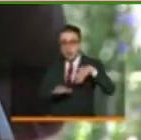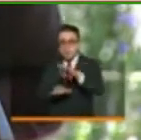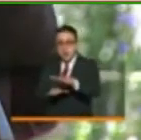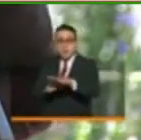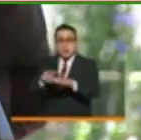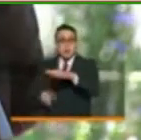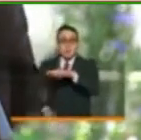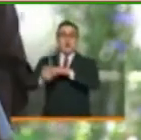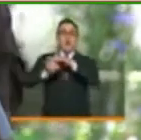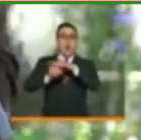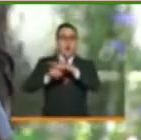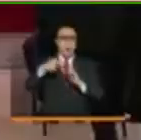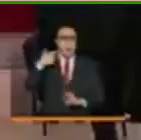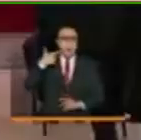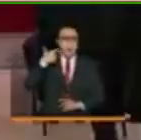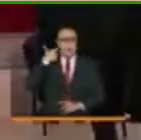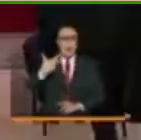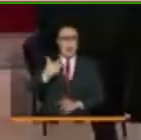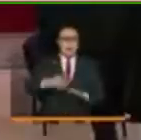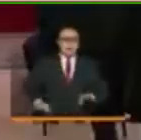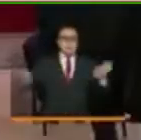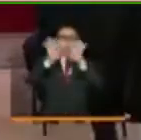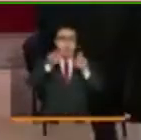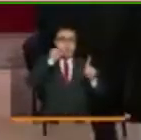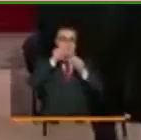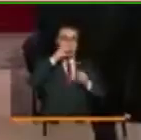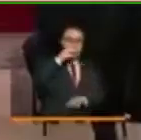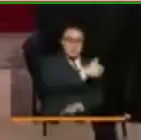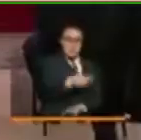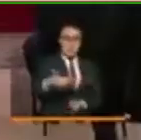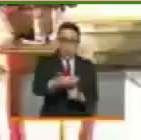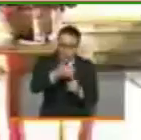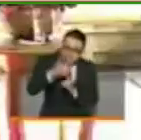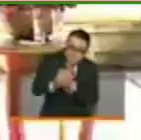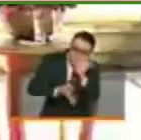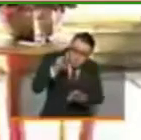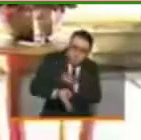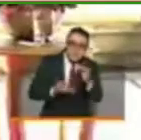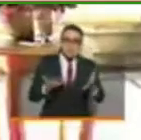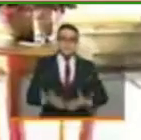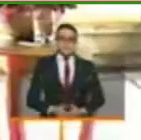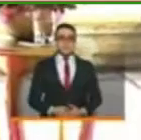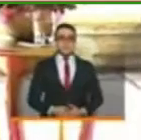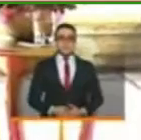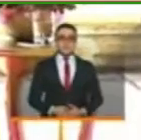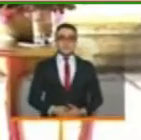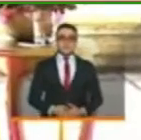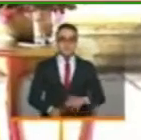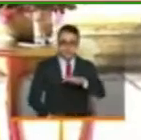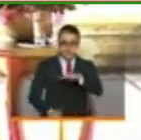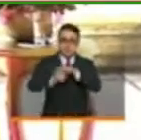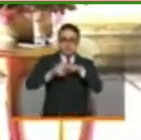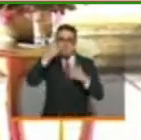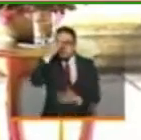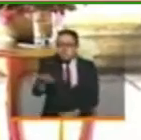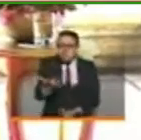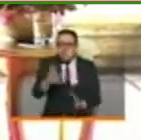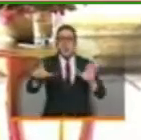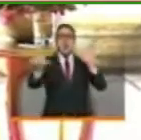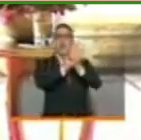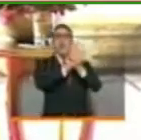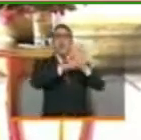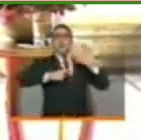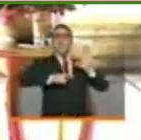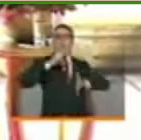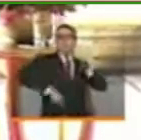la protección de la niñez. Y digo histórico porque estamos sancionando una ley de la República, producto